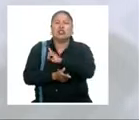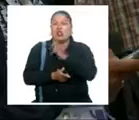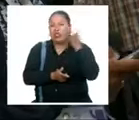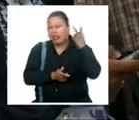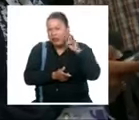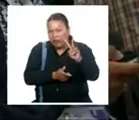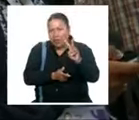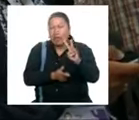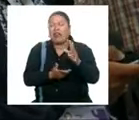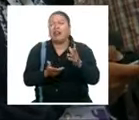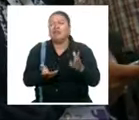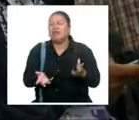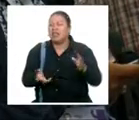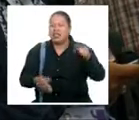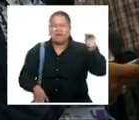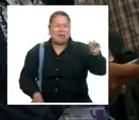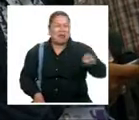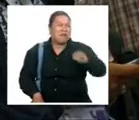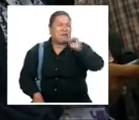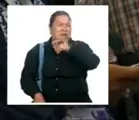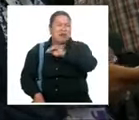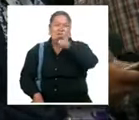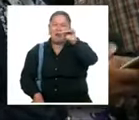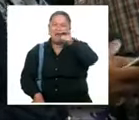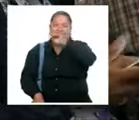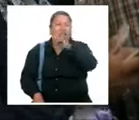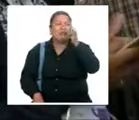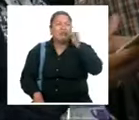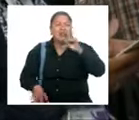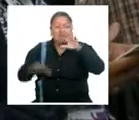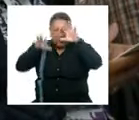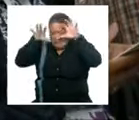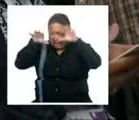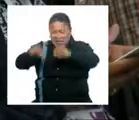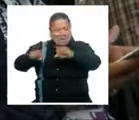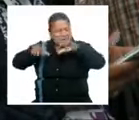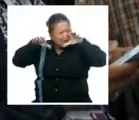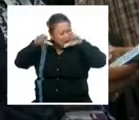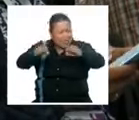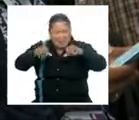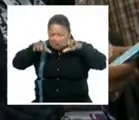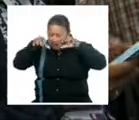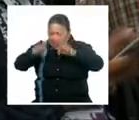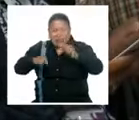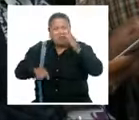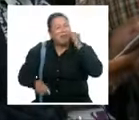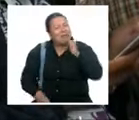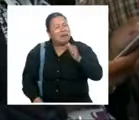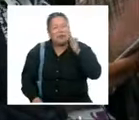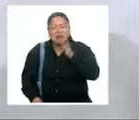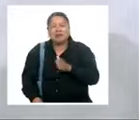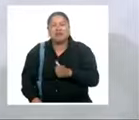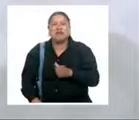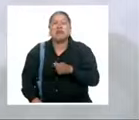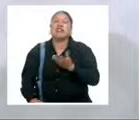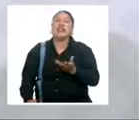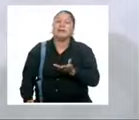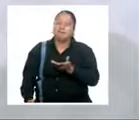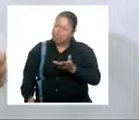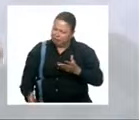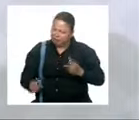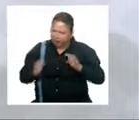Vega, cuando ha ido a todas las comunidades lo retienen, siempre, porque se atreve a